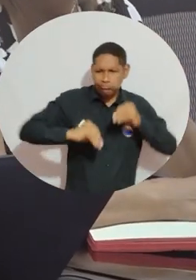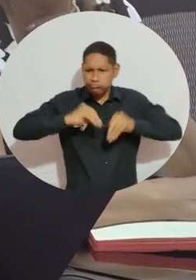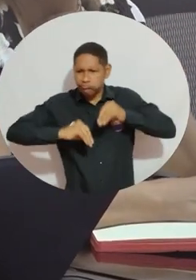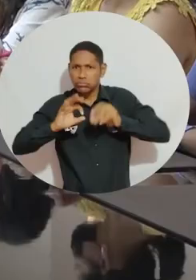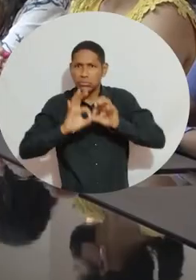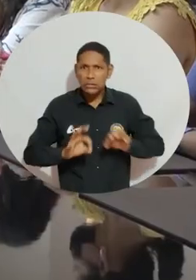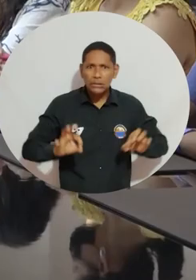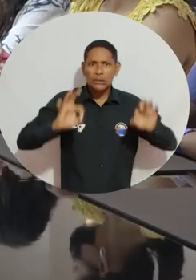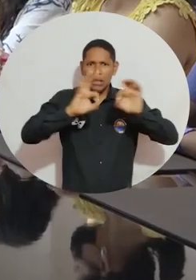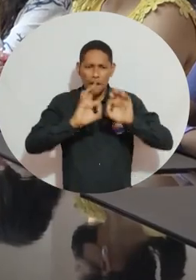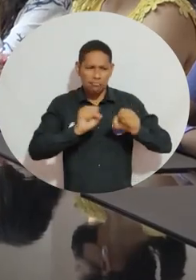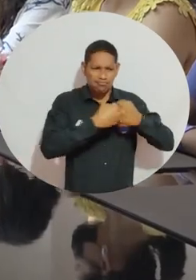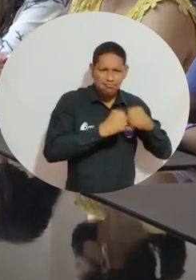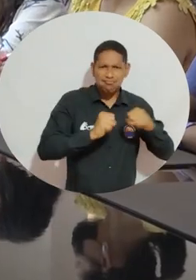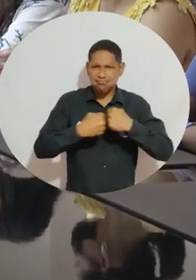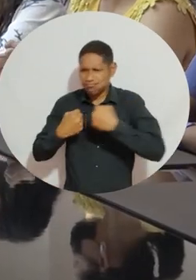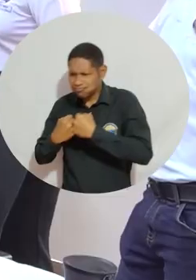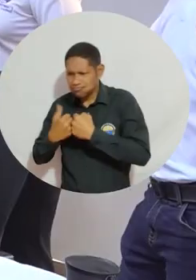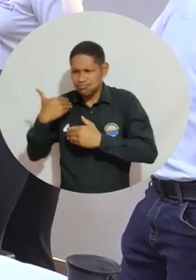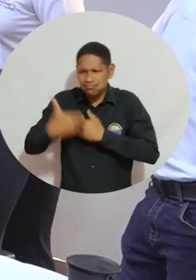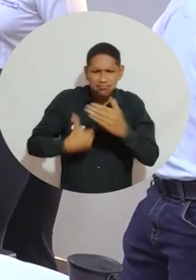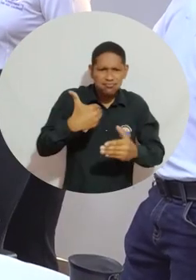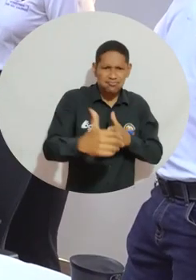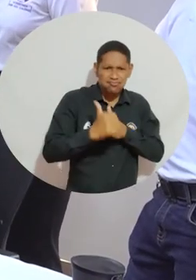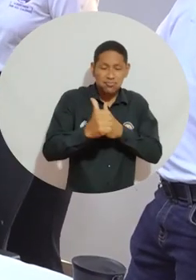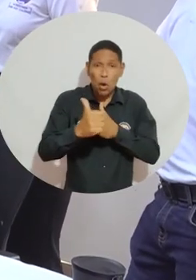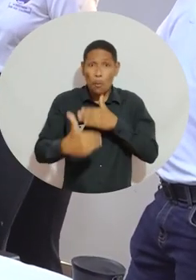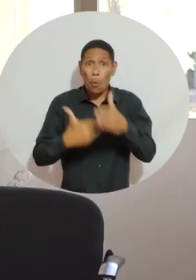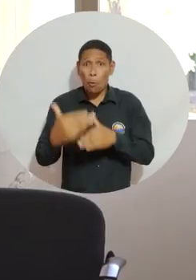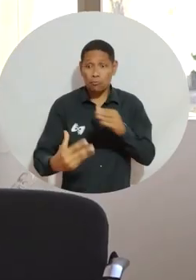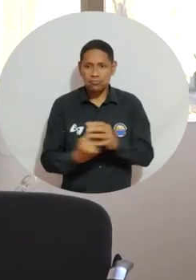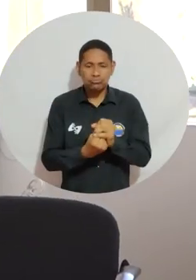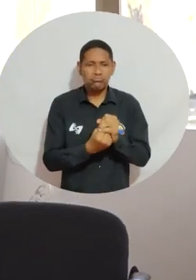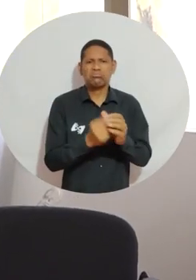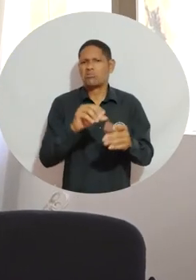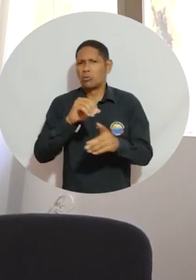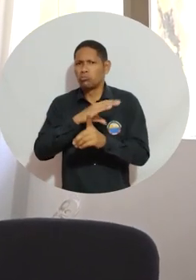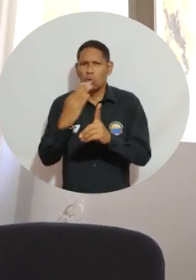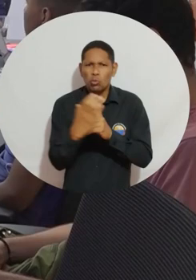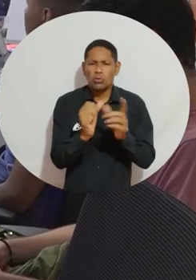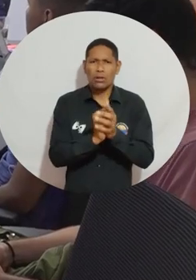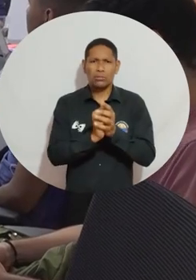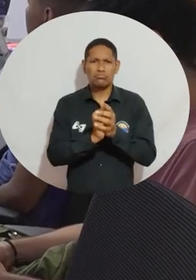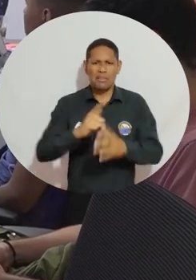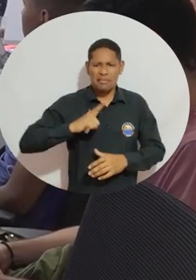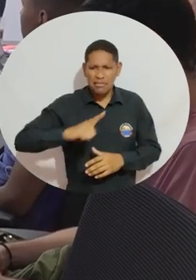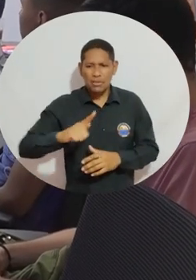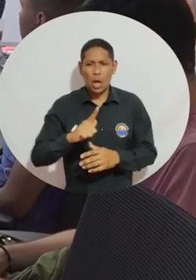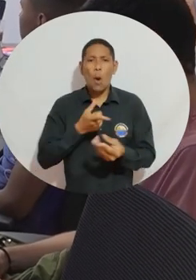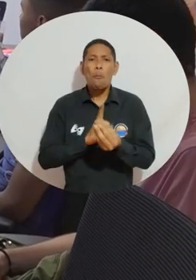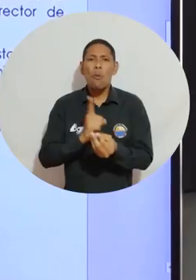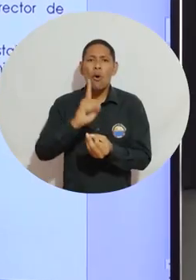objetivo direccionar, concretar y articular procesos de inclusión en todos los escenarios educativos, culturales, de liderazgo